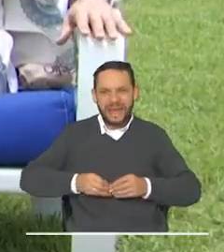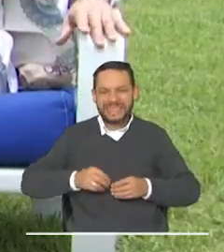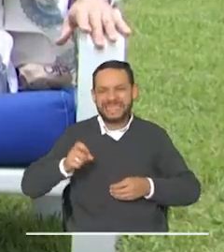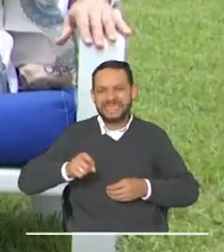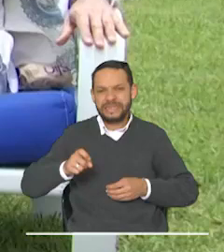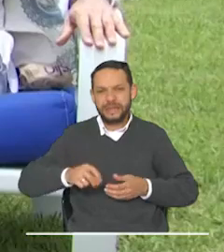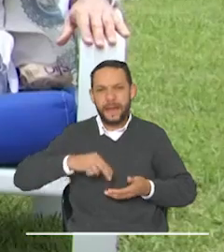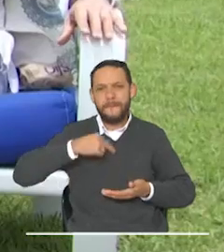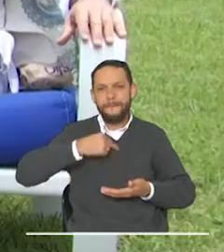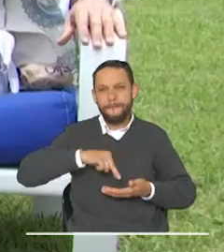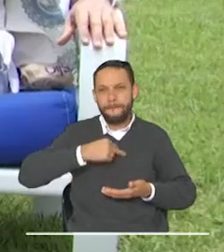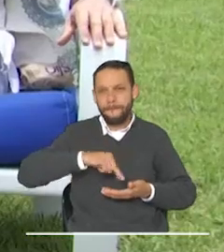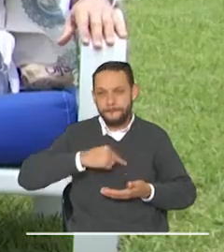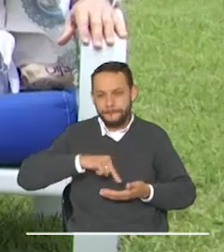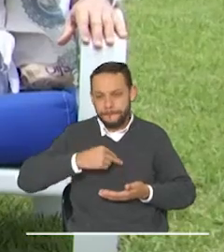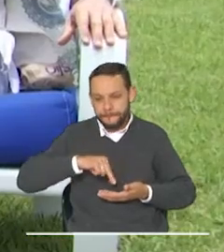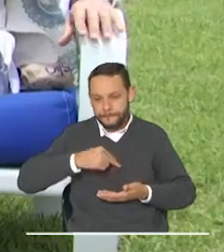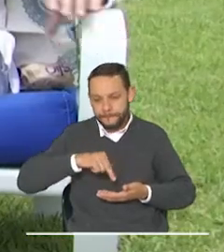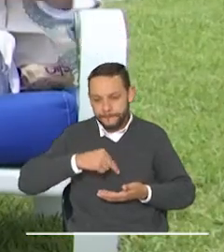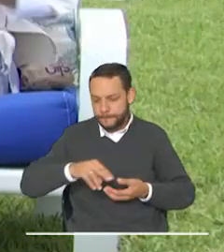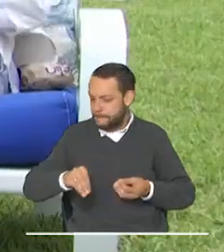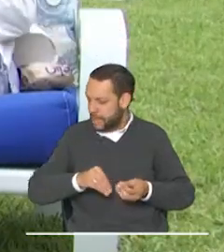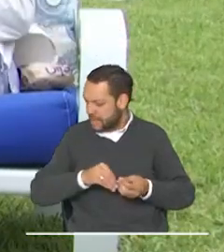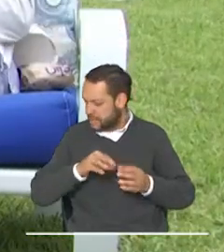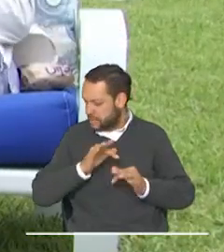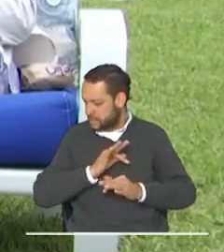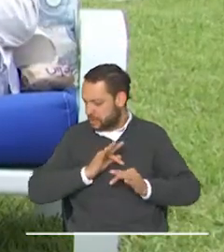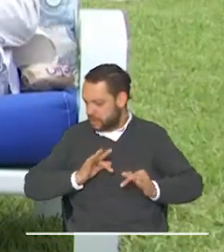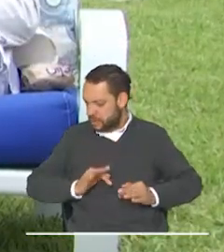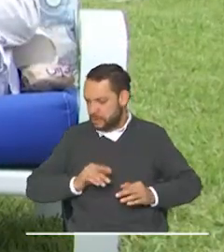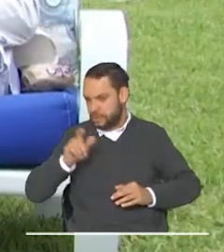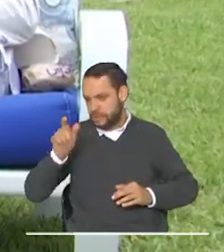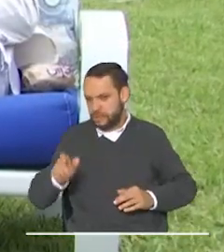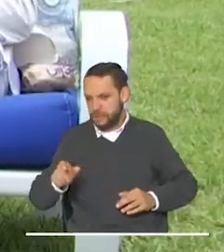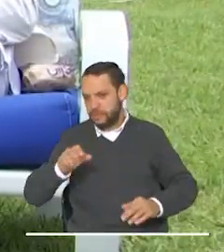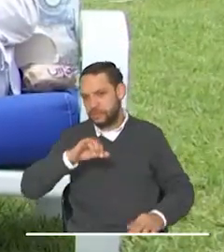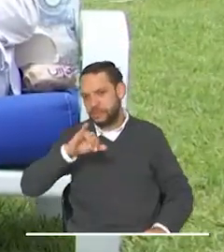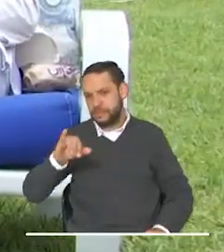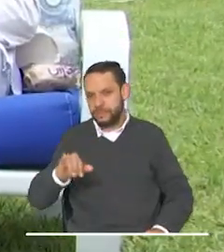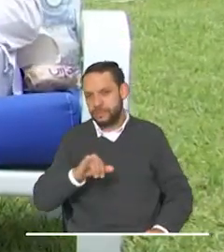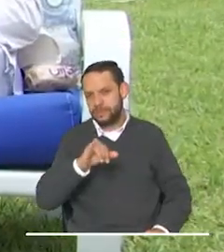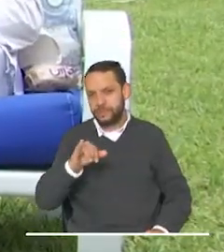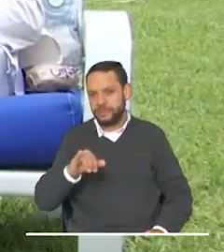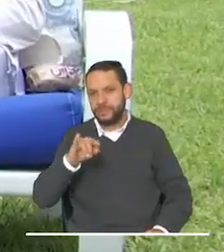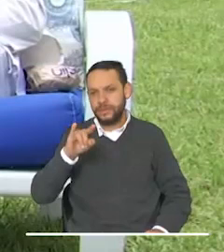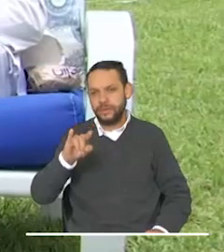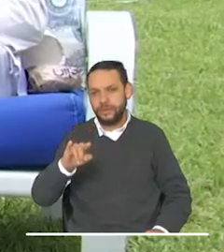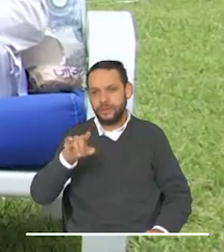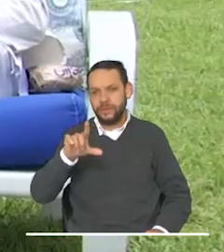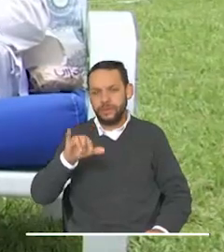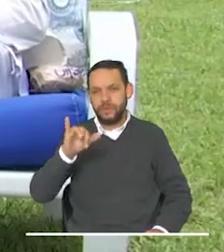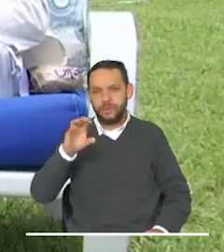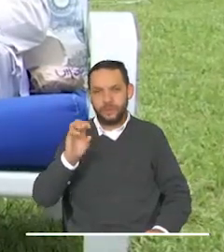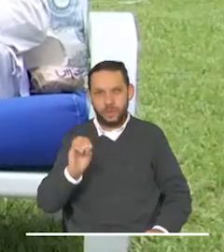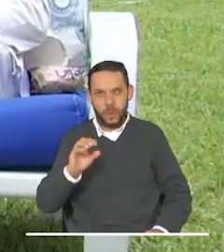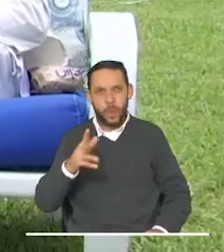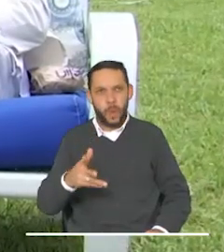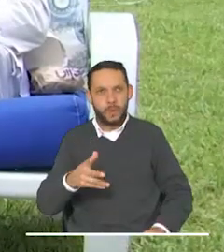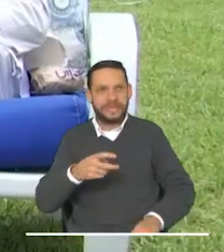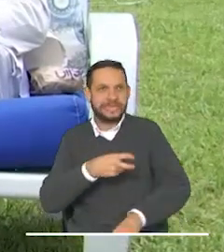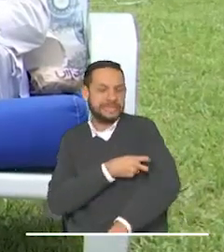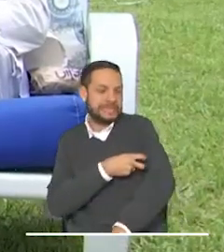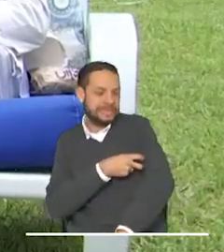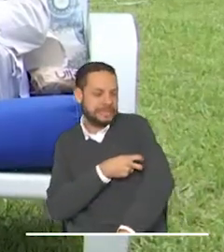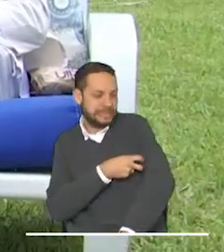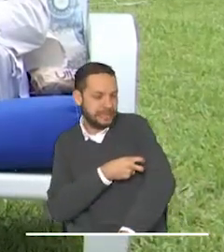y Hacemos unas terapias con el doctor Julio César ríos de manejo de Nuestras energías y